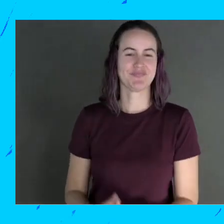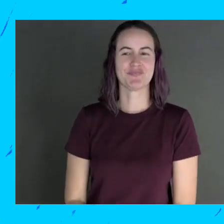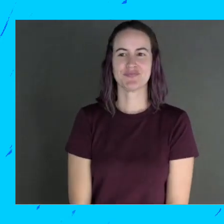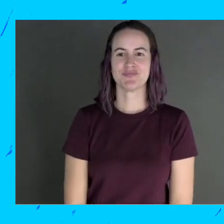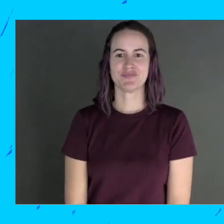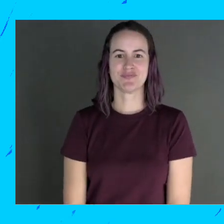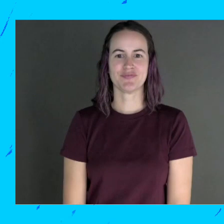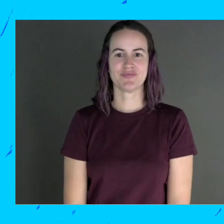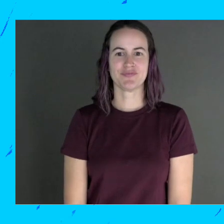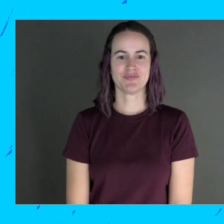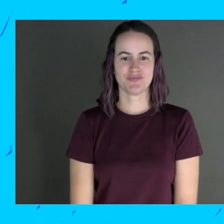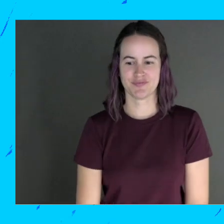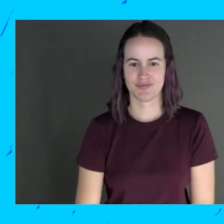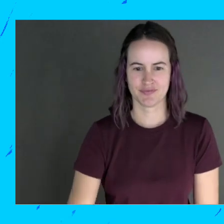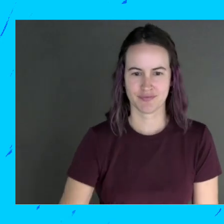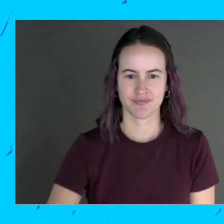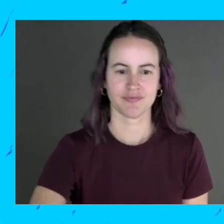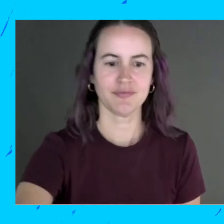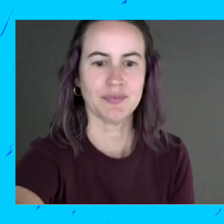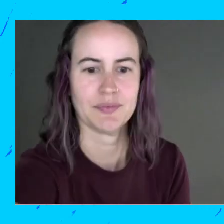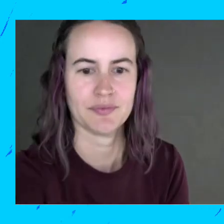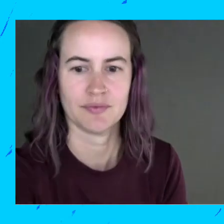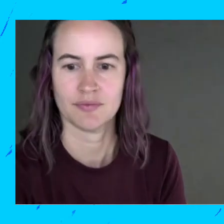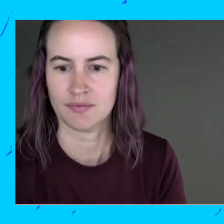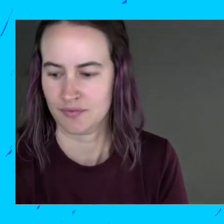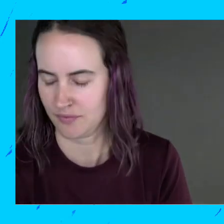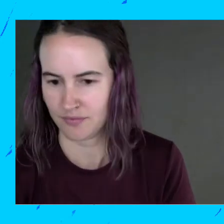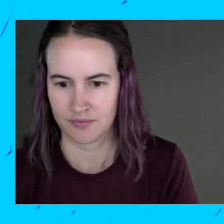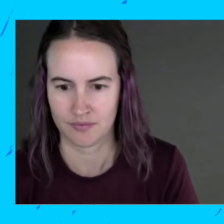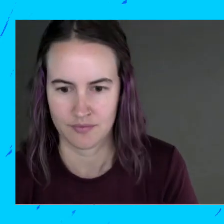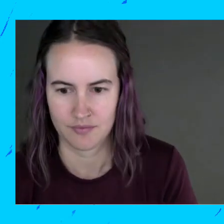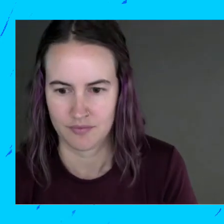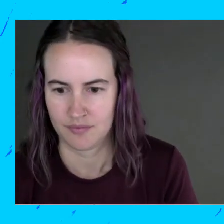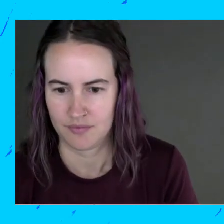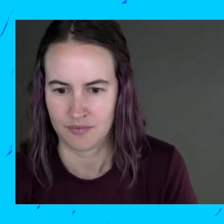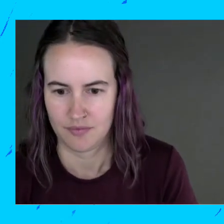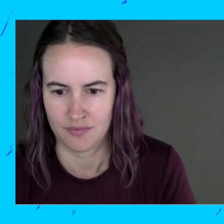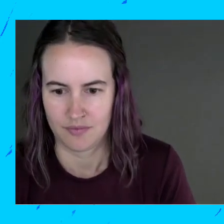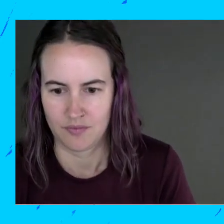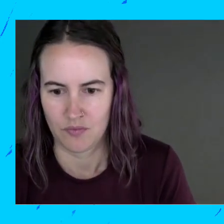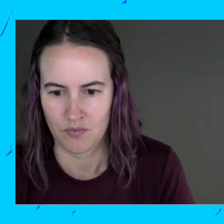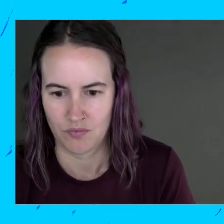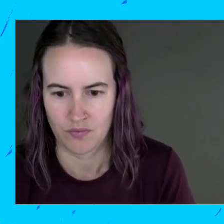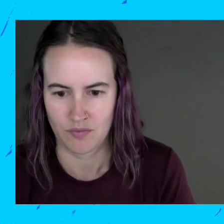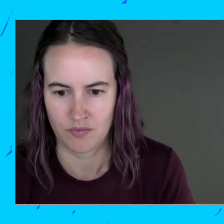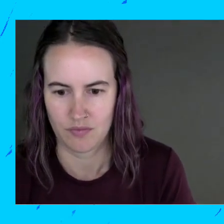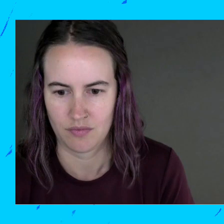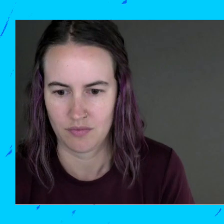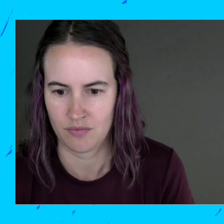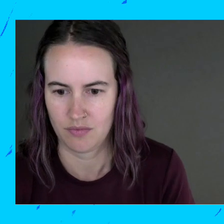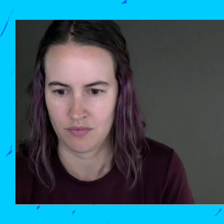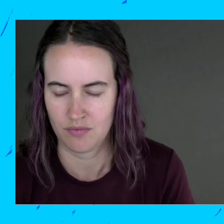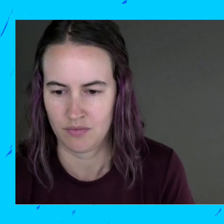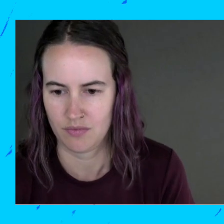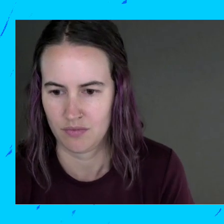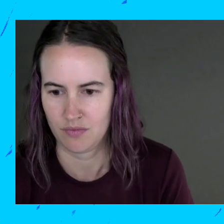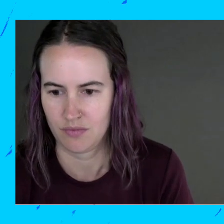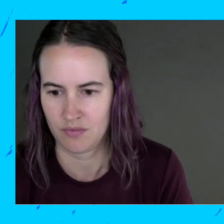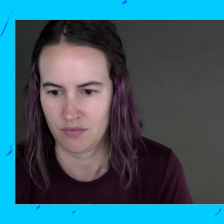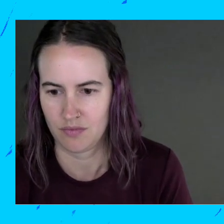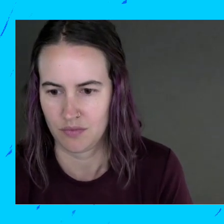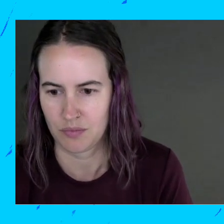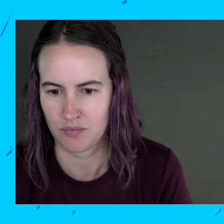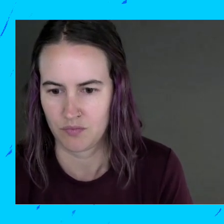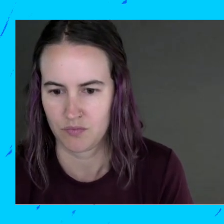soy la doctora María del Carmen Calle, secretaria ejecutiva del Organismo Andino de Salud, Convenio Hipólito Unanue.